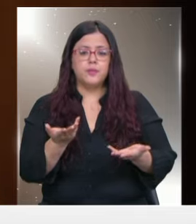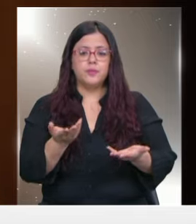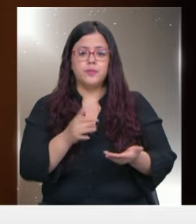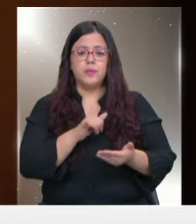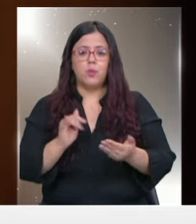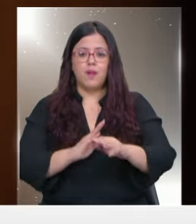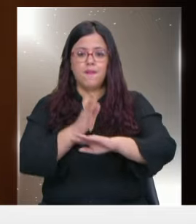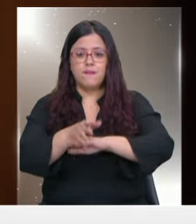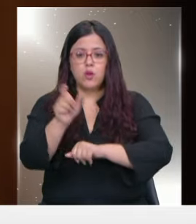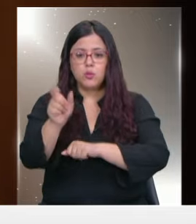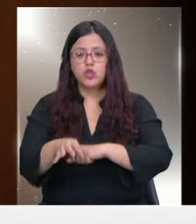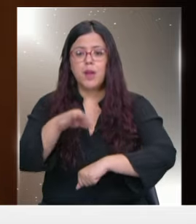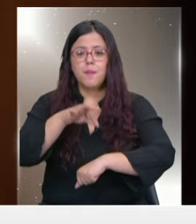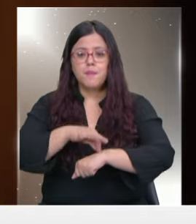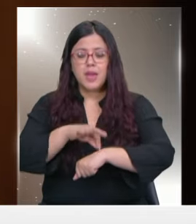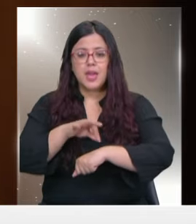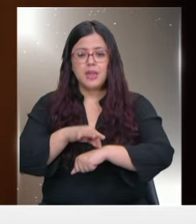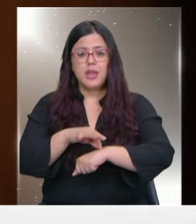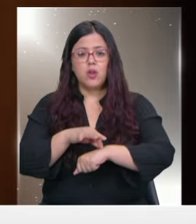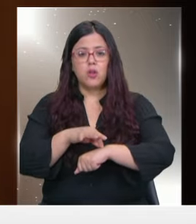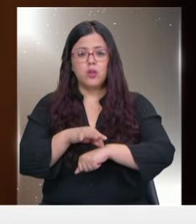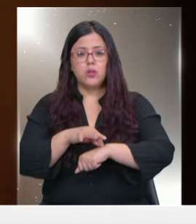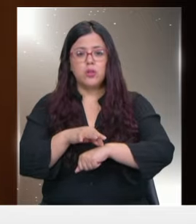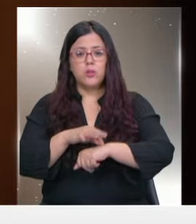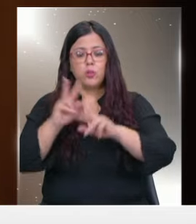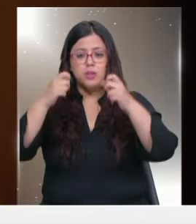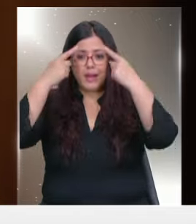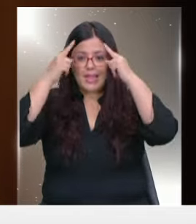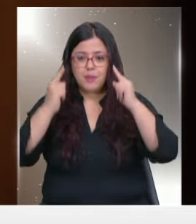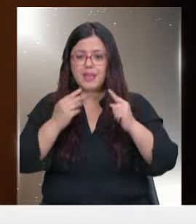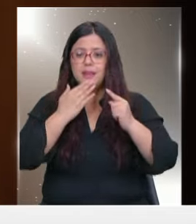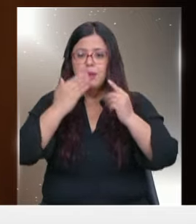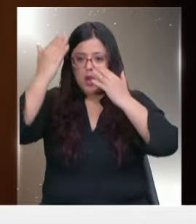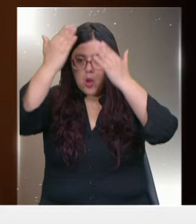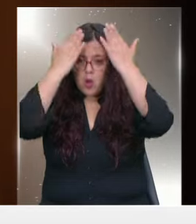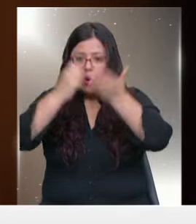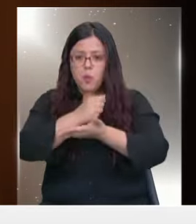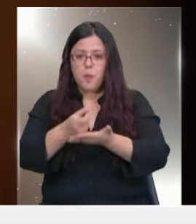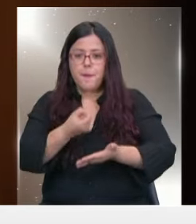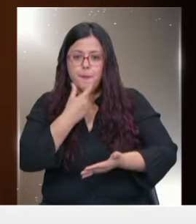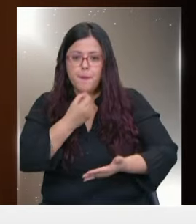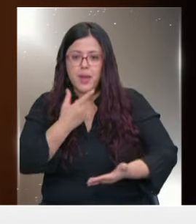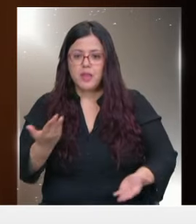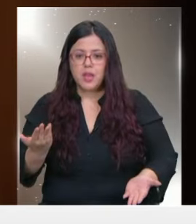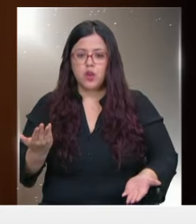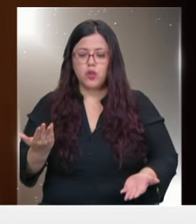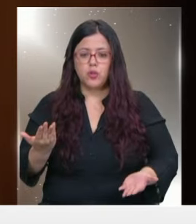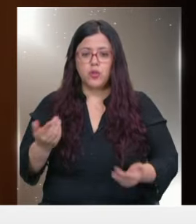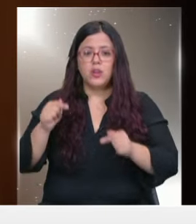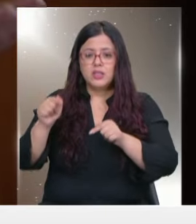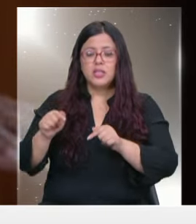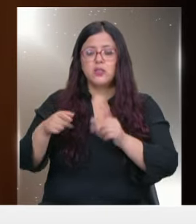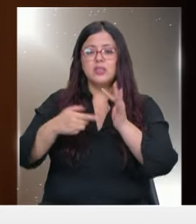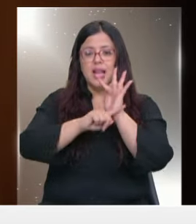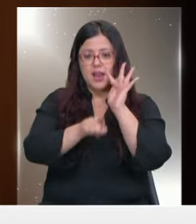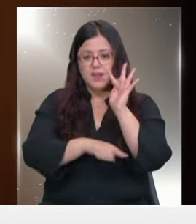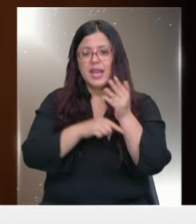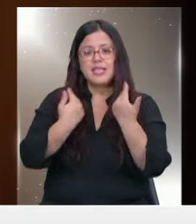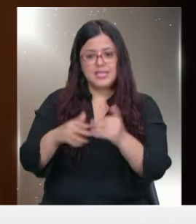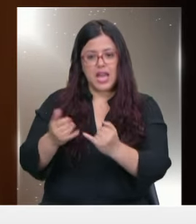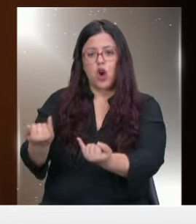un médico, pues tenía herida. Donde un psiquiatra recibe atenciones médicas, eso entiendo que la fiscalía ya recopiló